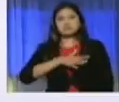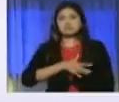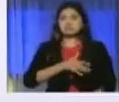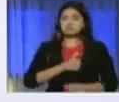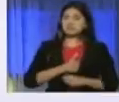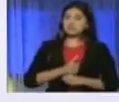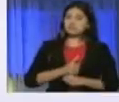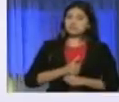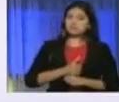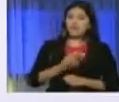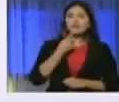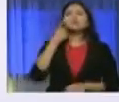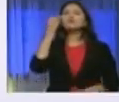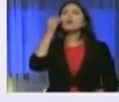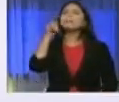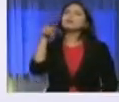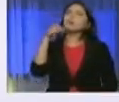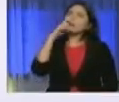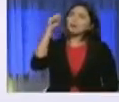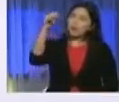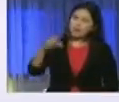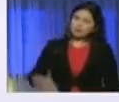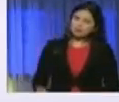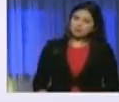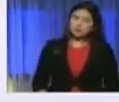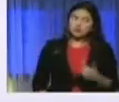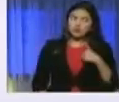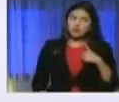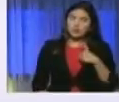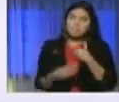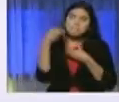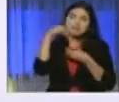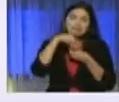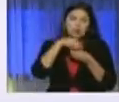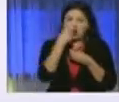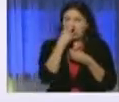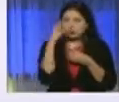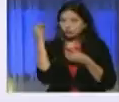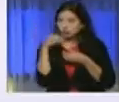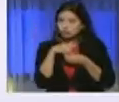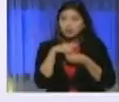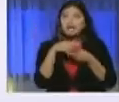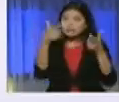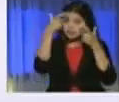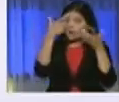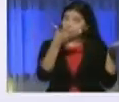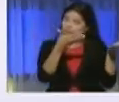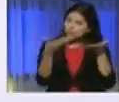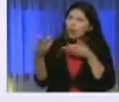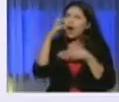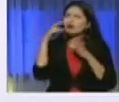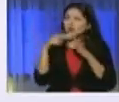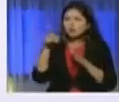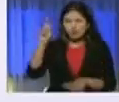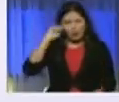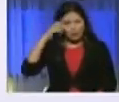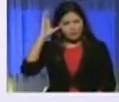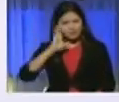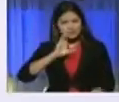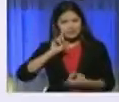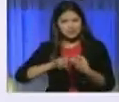y dijo, ¿qué opinas tú, Nicolás? Yo estaba demetido en esa reunión, me ha invitado el comandante Chávez, año 2000, ¿te acuerdas, Silvia?